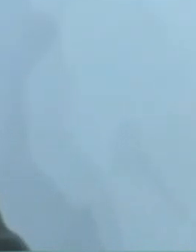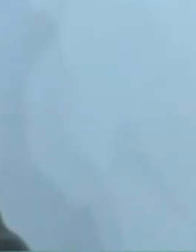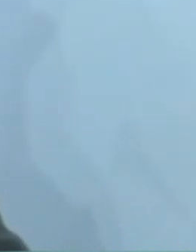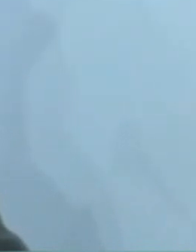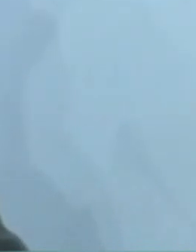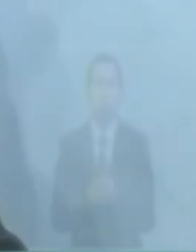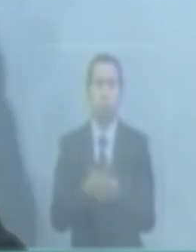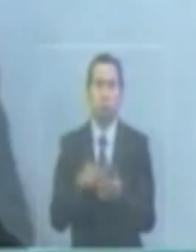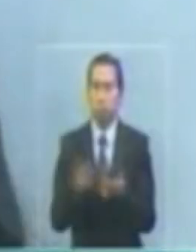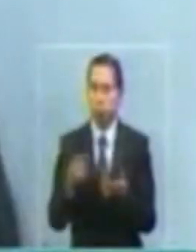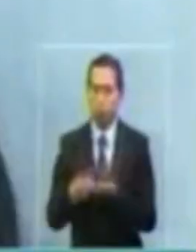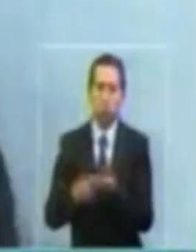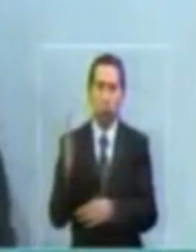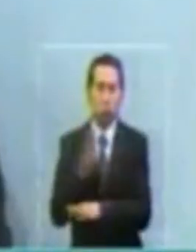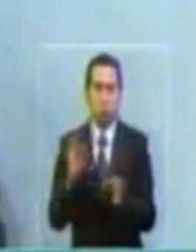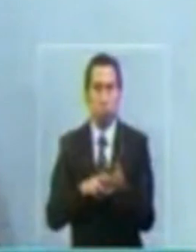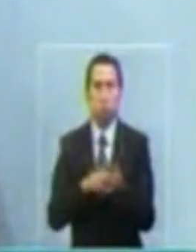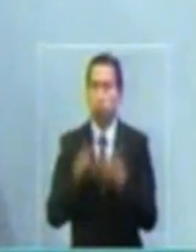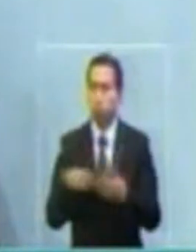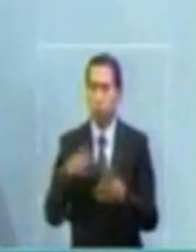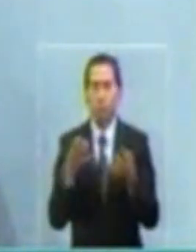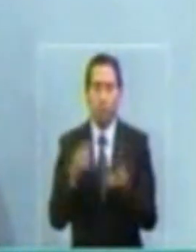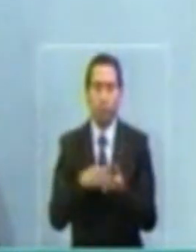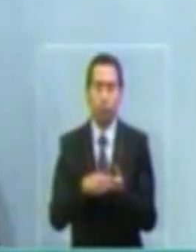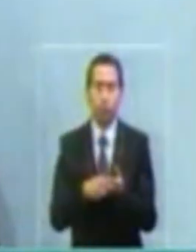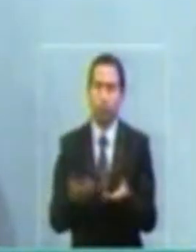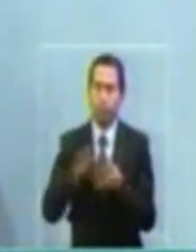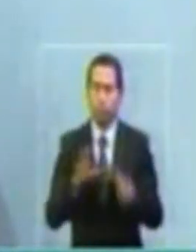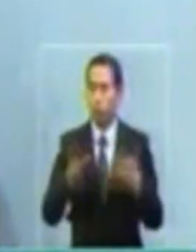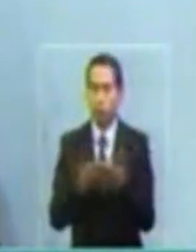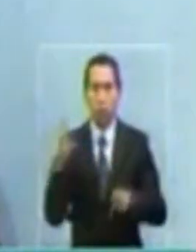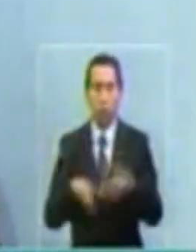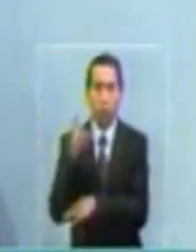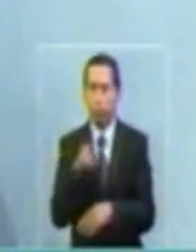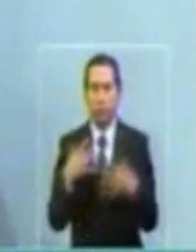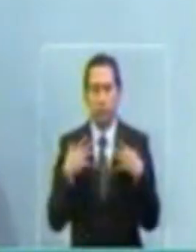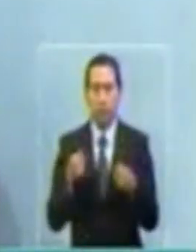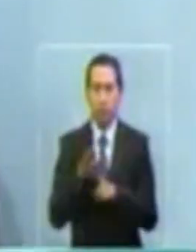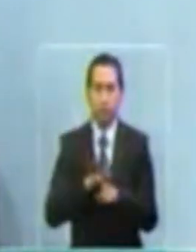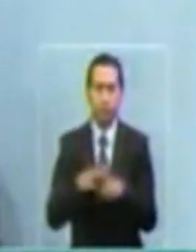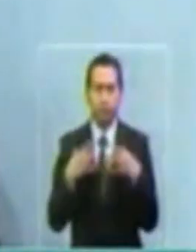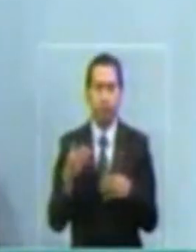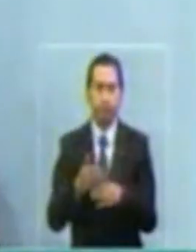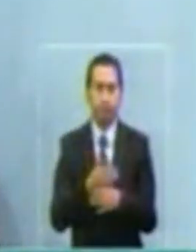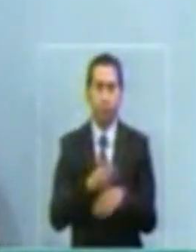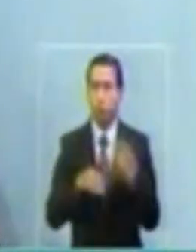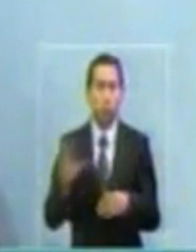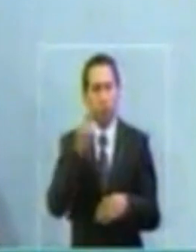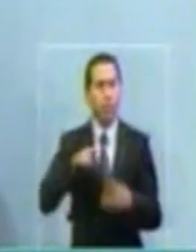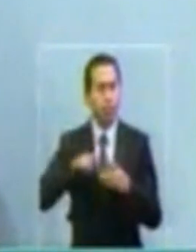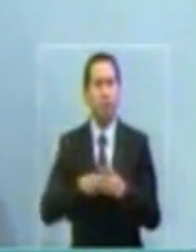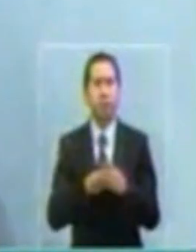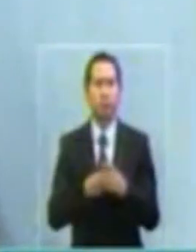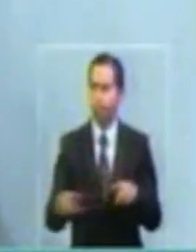como compañero. El ministro dijo que el objetivo del acuerdo es reconciliar al país, llamó a que nunca más se permita la división, y